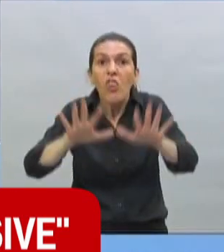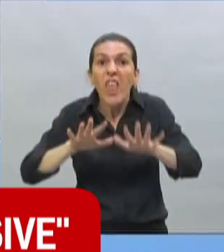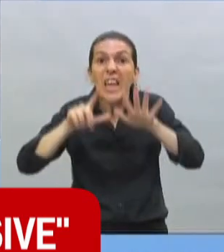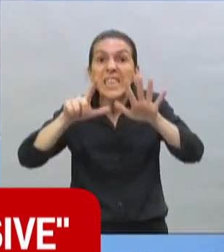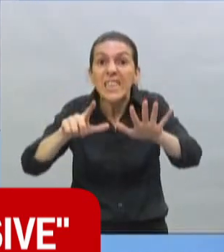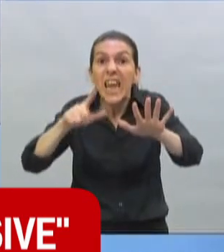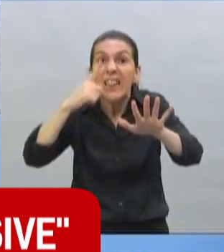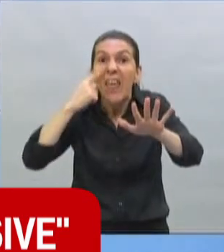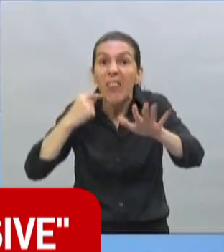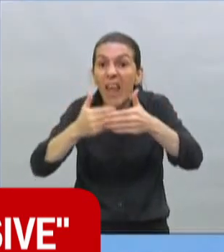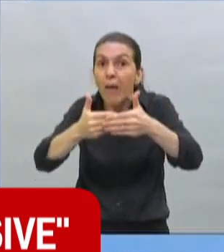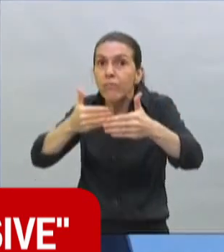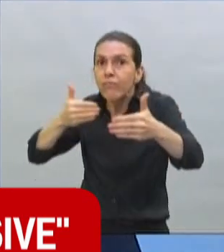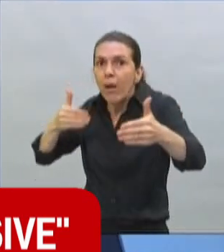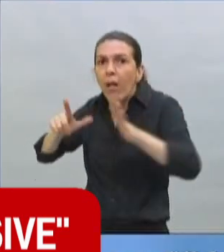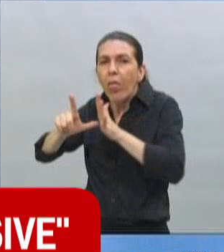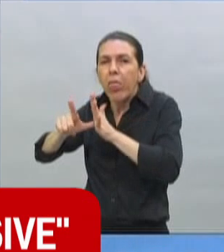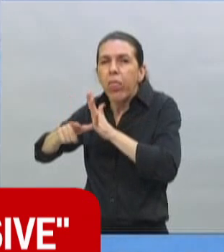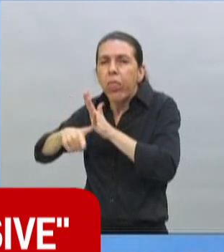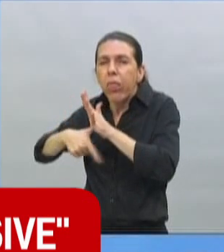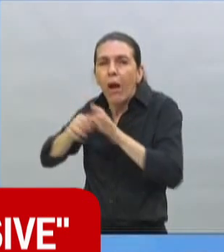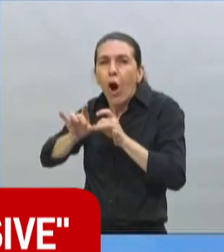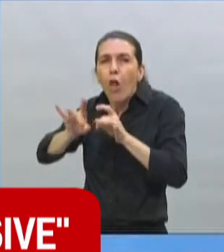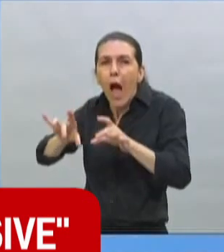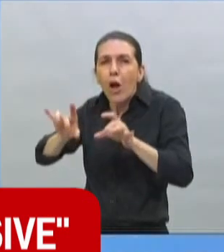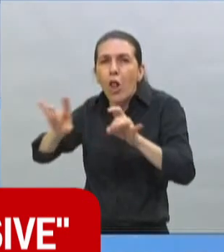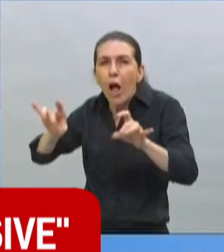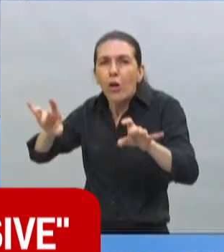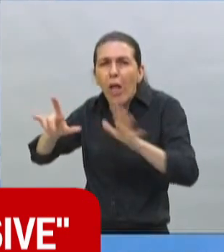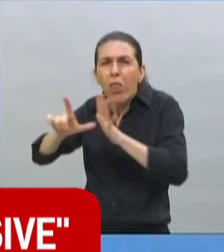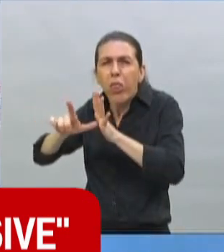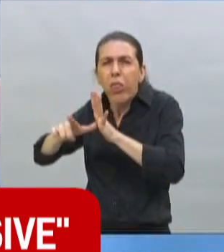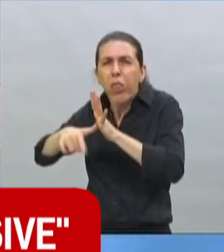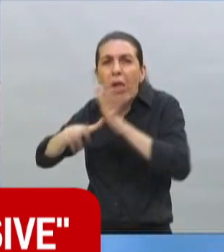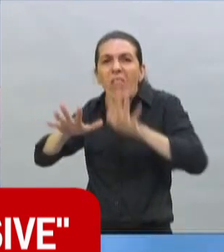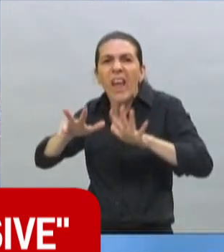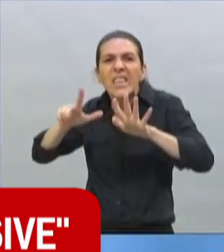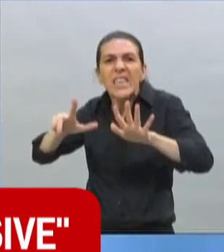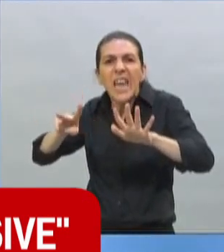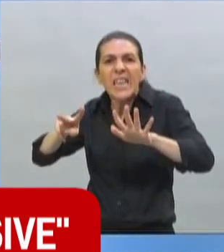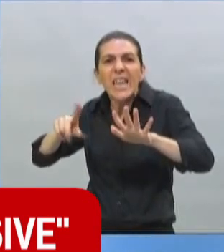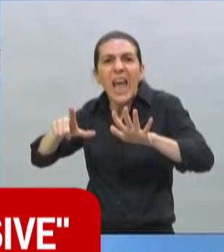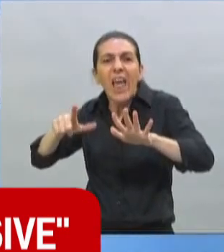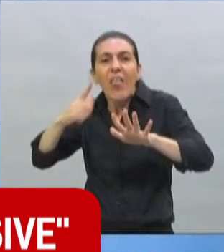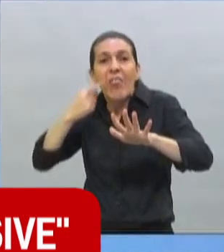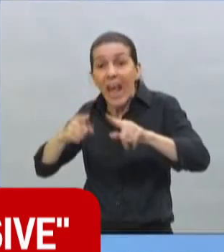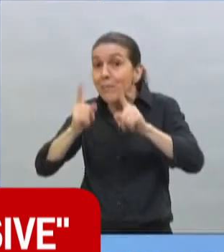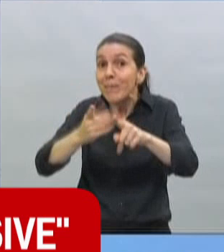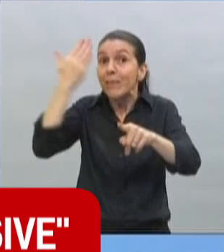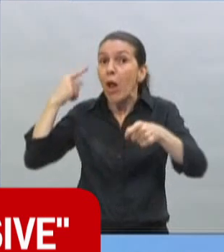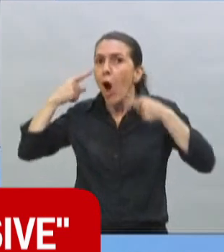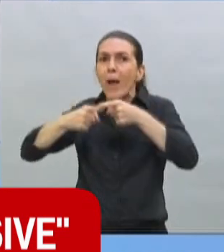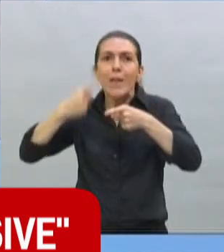días. Nosotros hemos logrado este objetivo, que era el objetivo que el primer día les señalé.